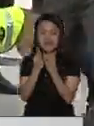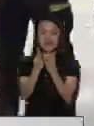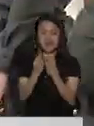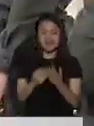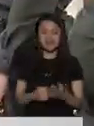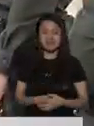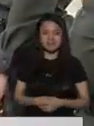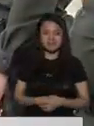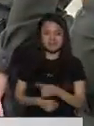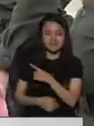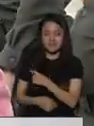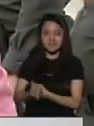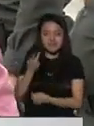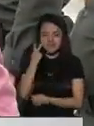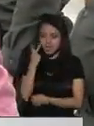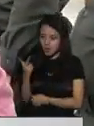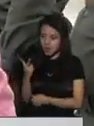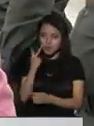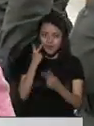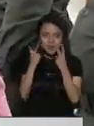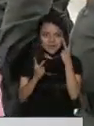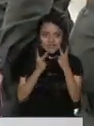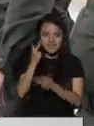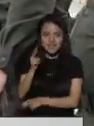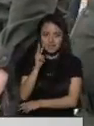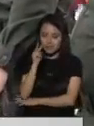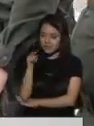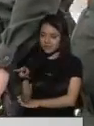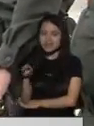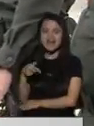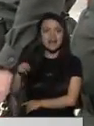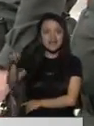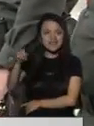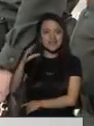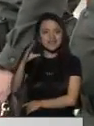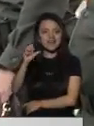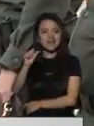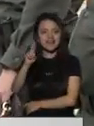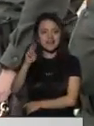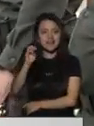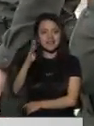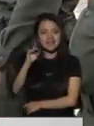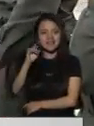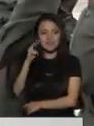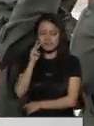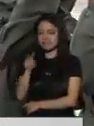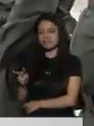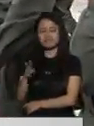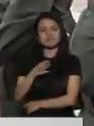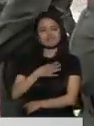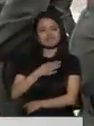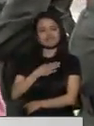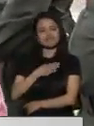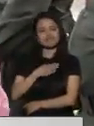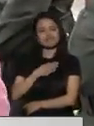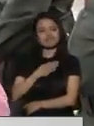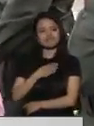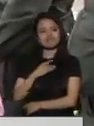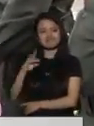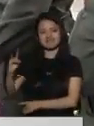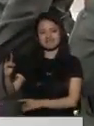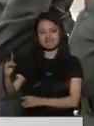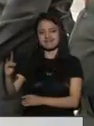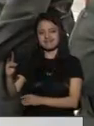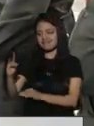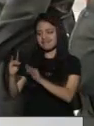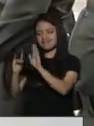Nos enamoramos desde que lo vimos, cuando lo visitamos allá en Carabineros. Y desde ahí fue un amor a primera vista. Empezamos a todos los días a visitarlo,